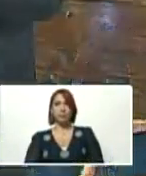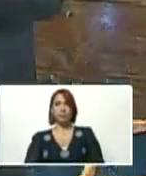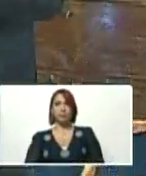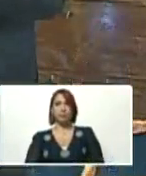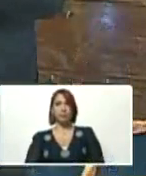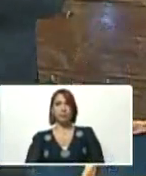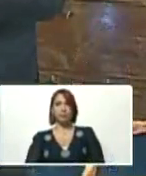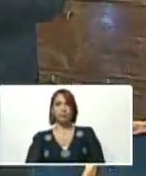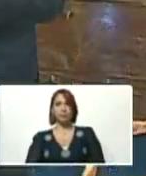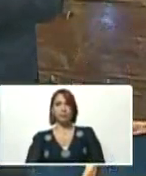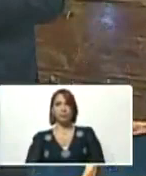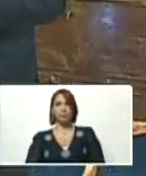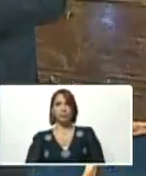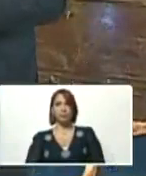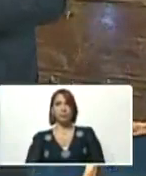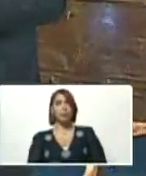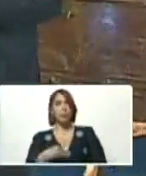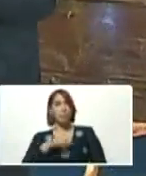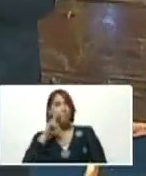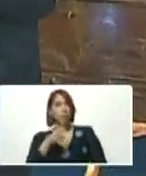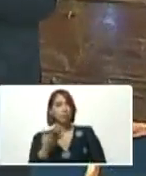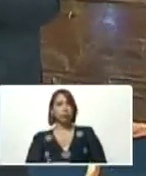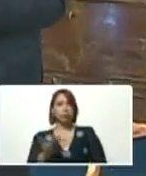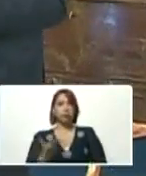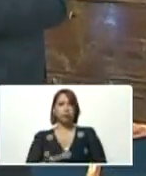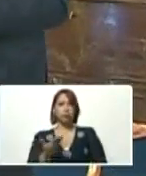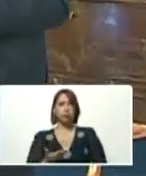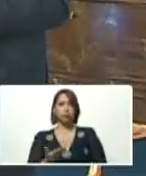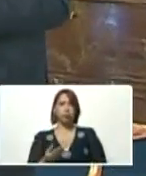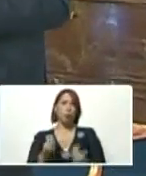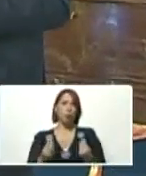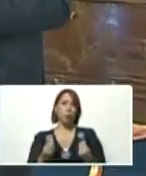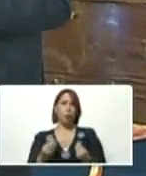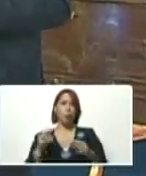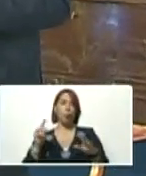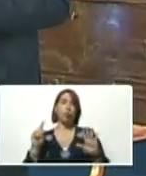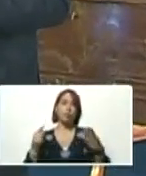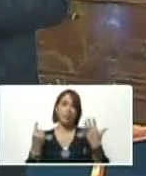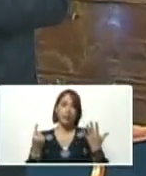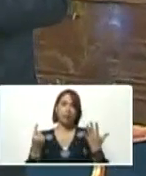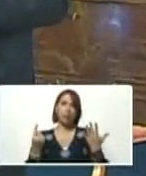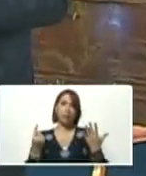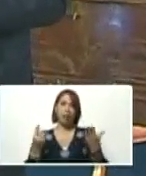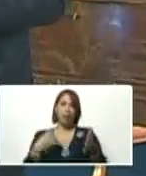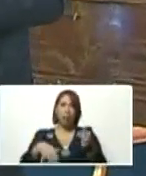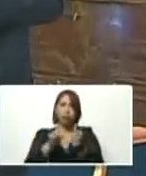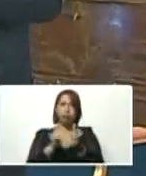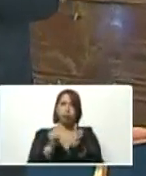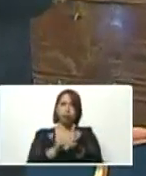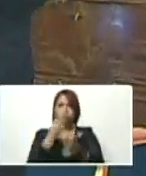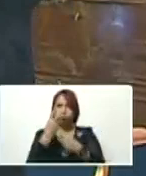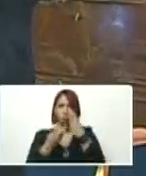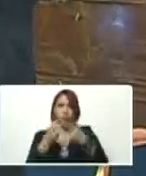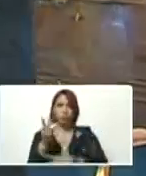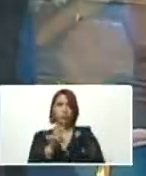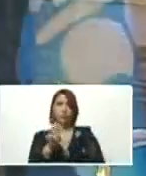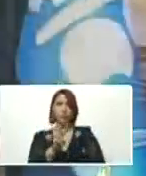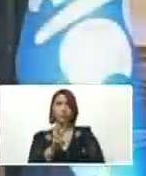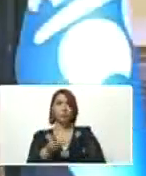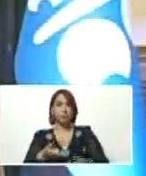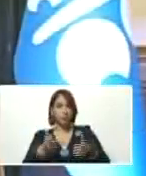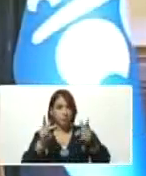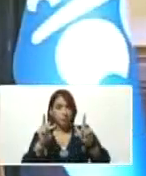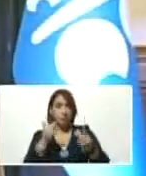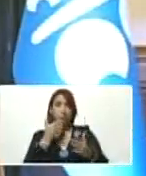Él ha tenido una gira importante, la sexta vez que viene a Venezuela, y ha podido conocer de primera